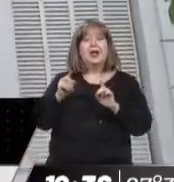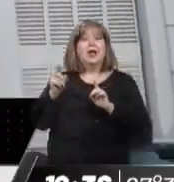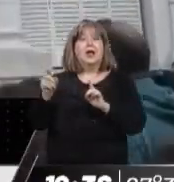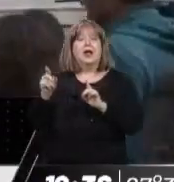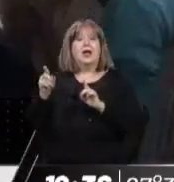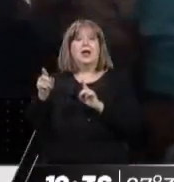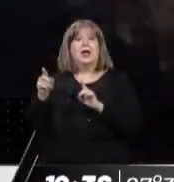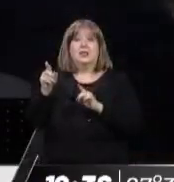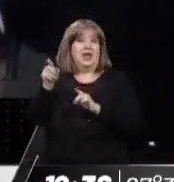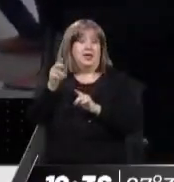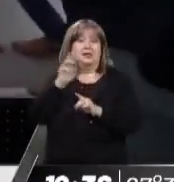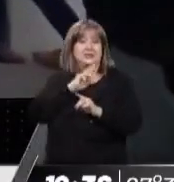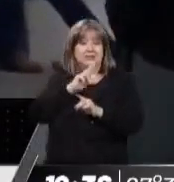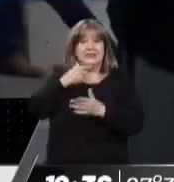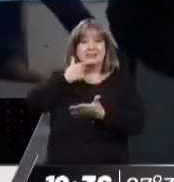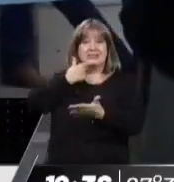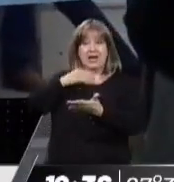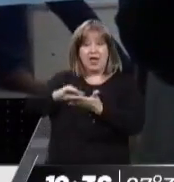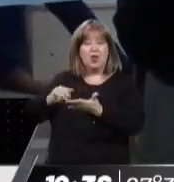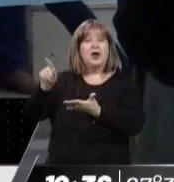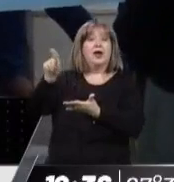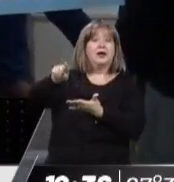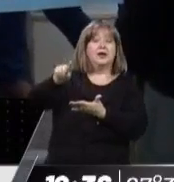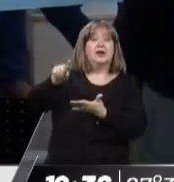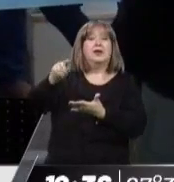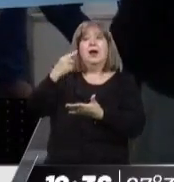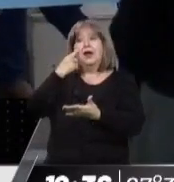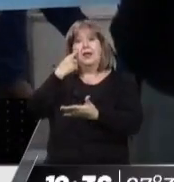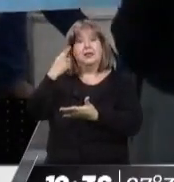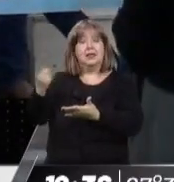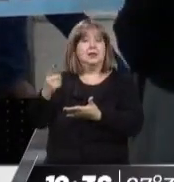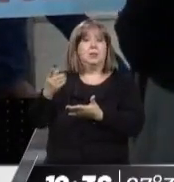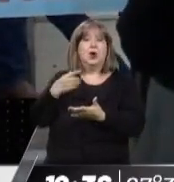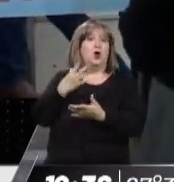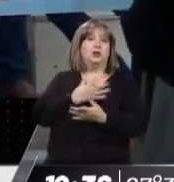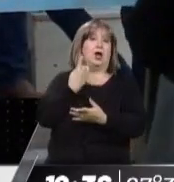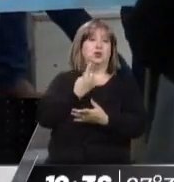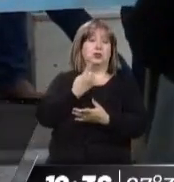su del intendente, el departamento de Malargüe, que no está motorizado por el gobernador Suárez.